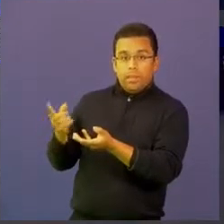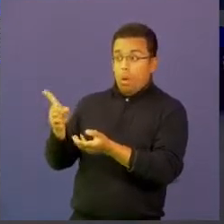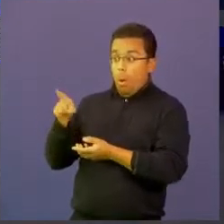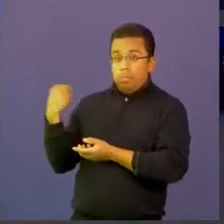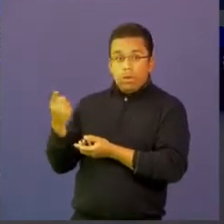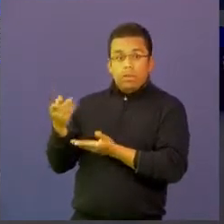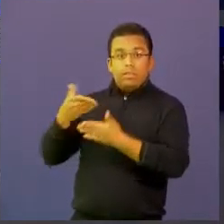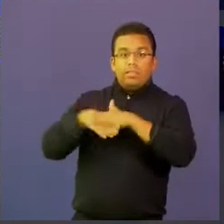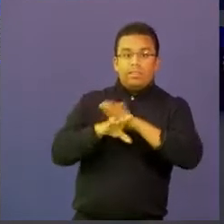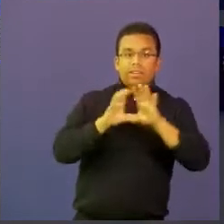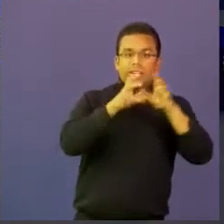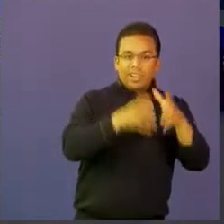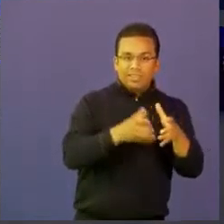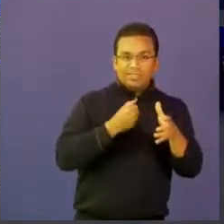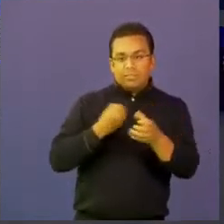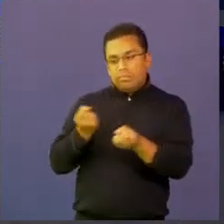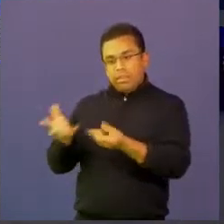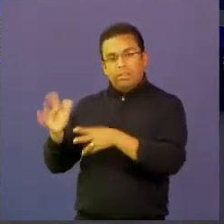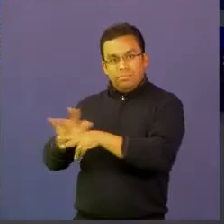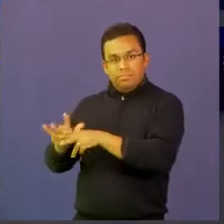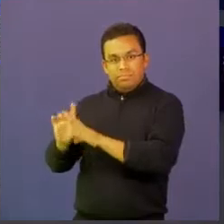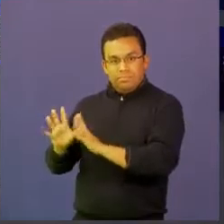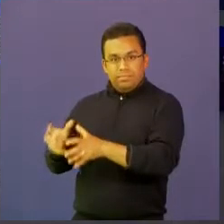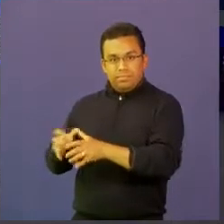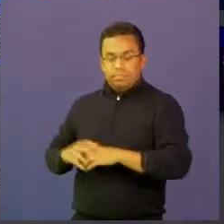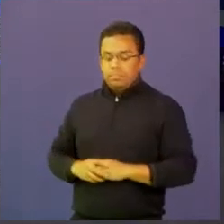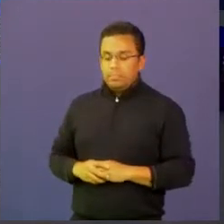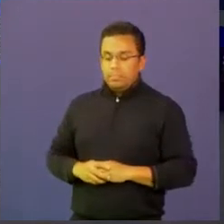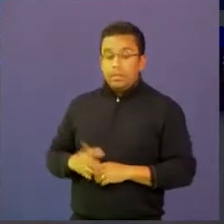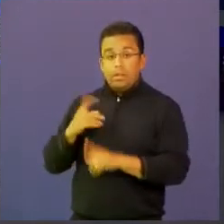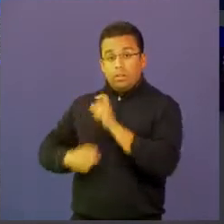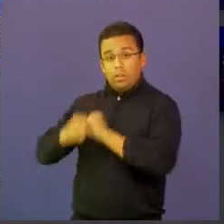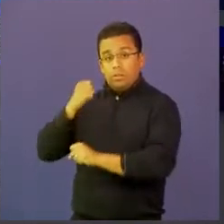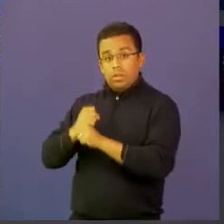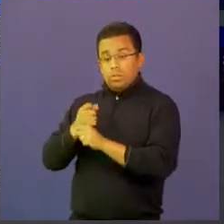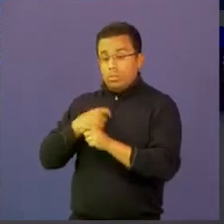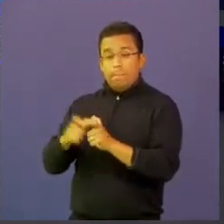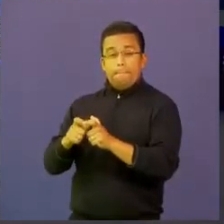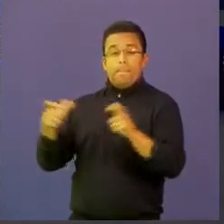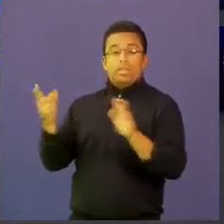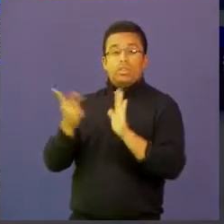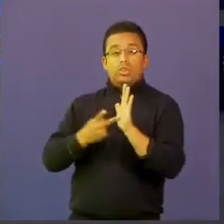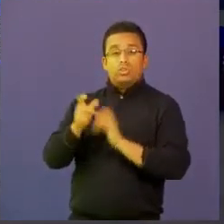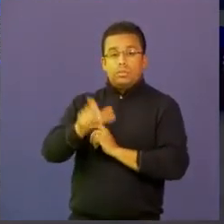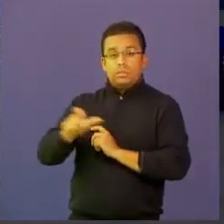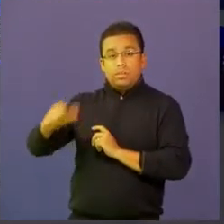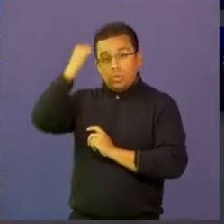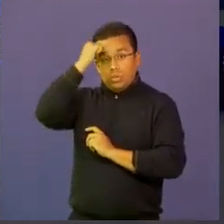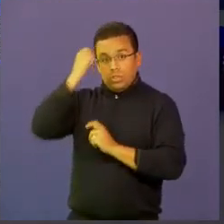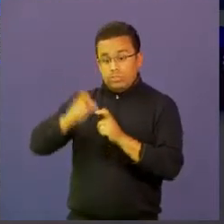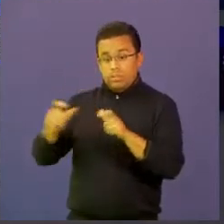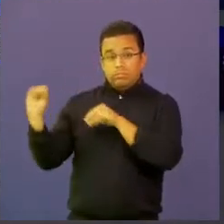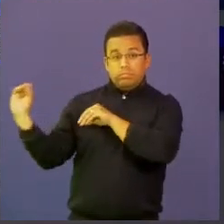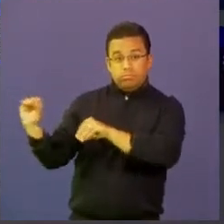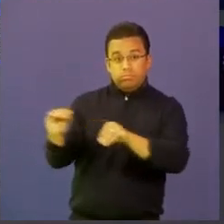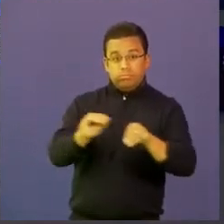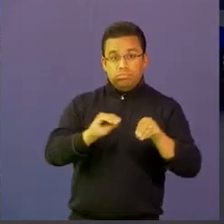en el salón de clase. Durante el año pasado, capacité a más de 2.000 docentes, con los cuales tuve la oportunidad de